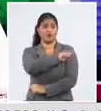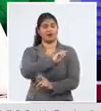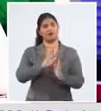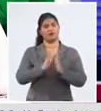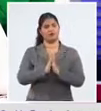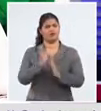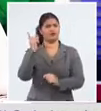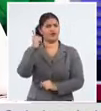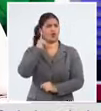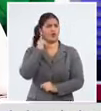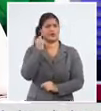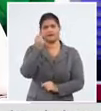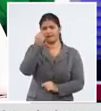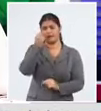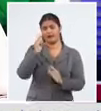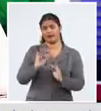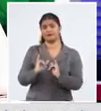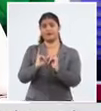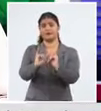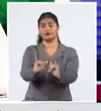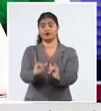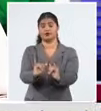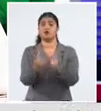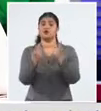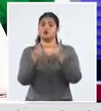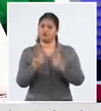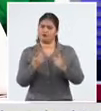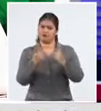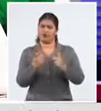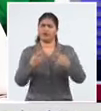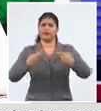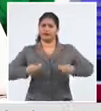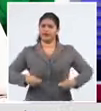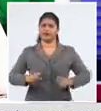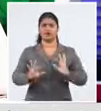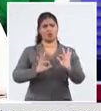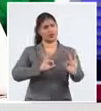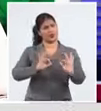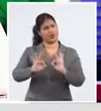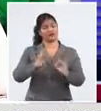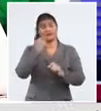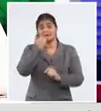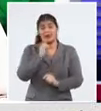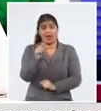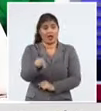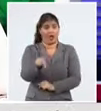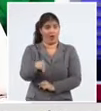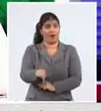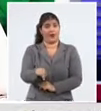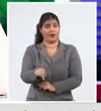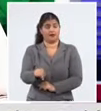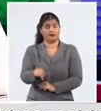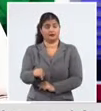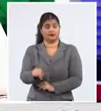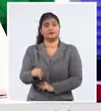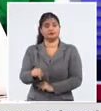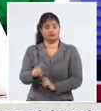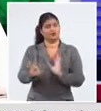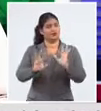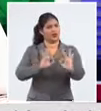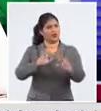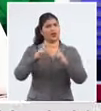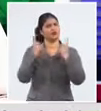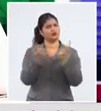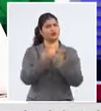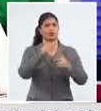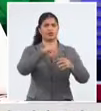información que realmente arreciemos en estos momentos con la protección de cada uno. De